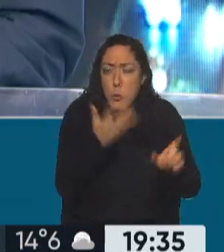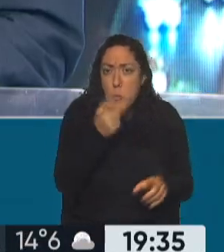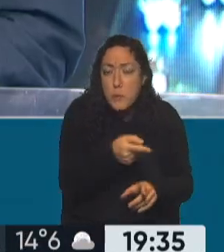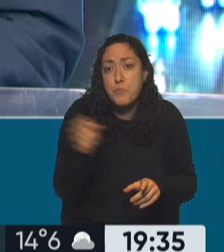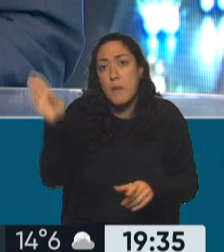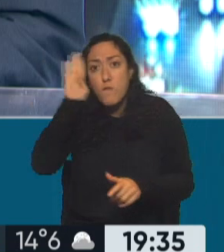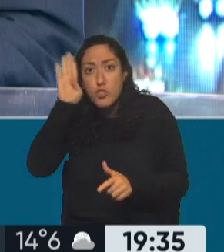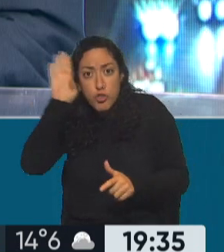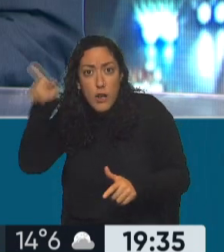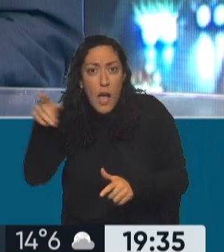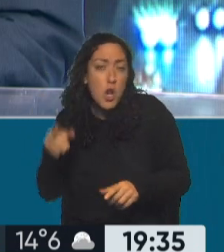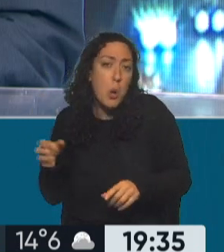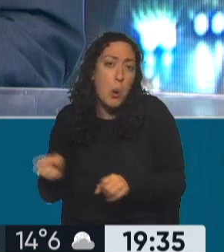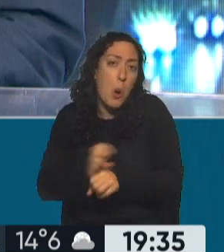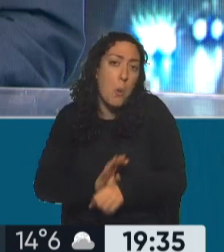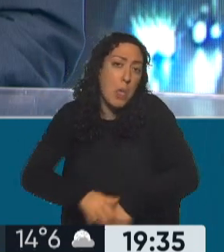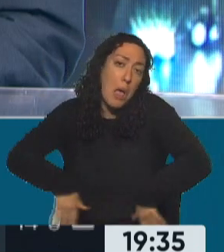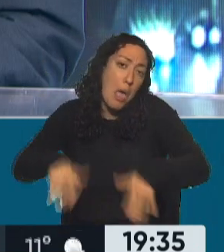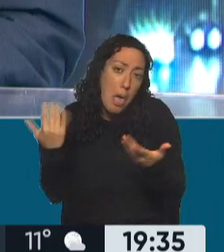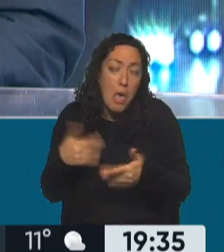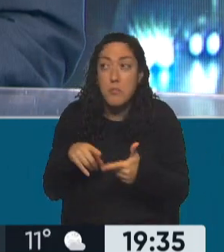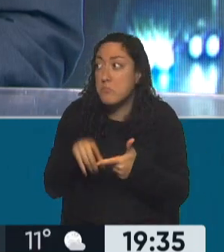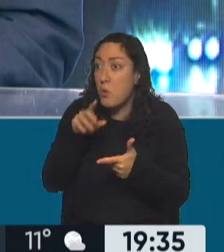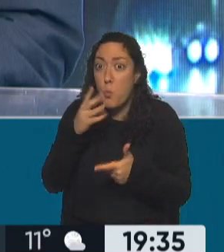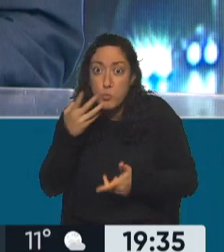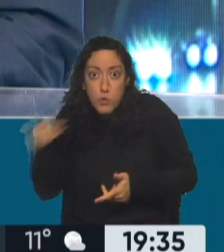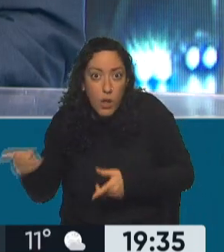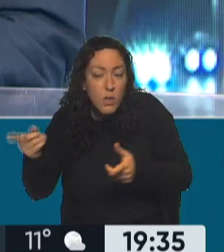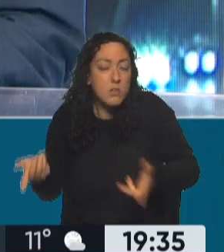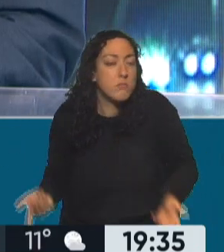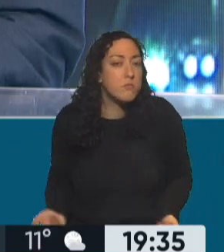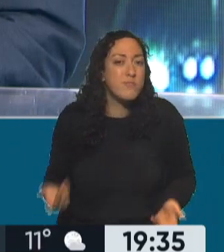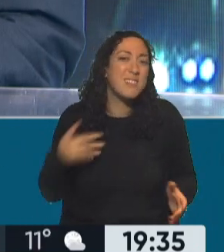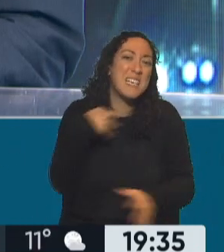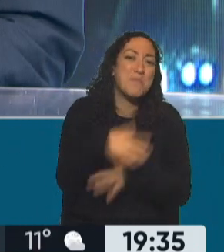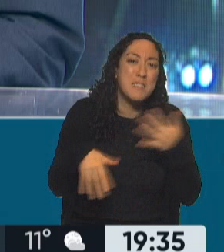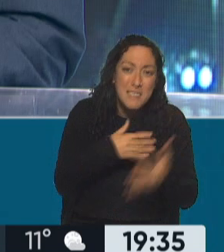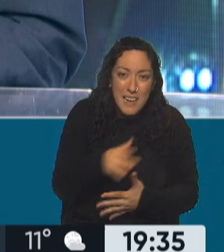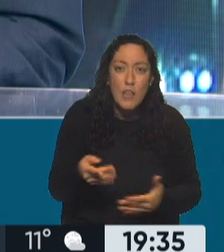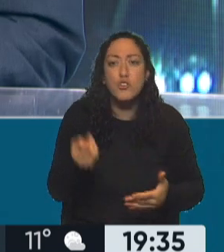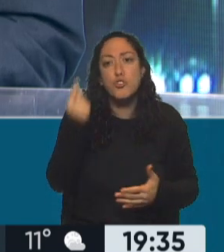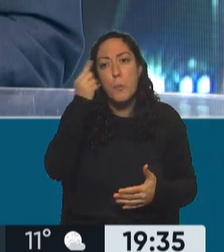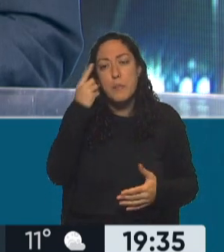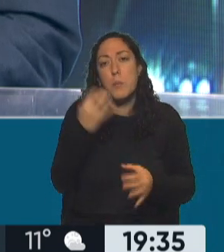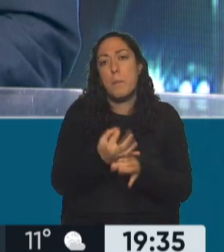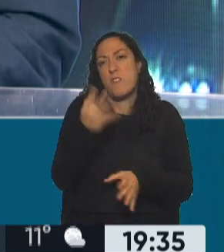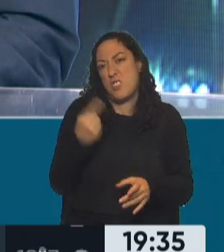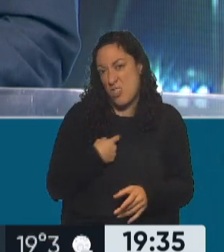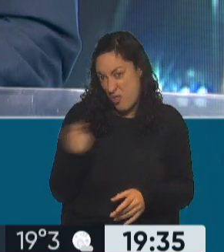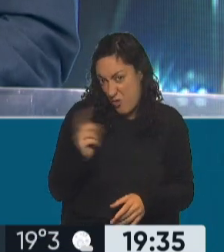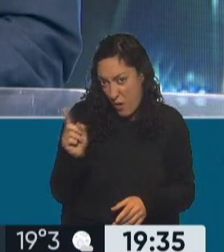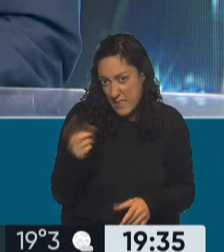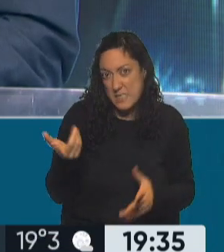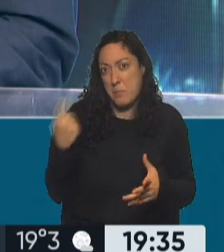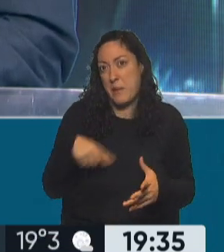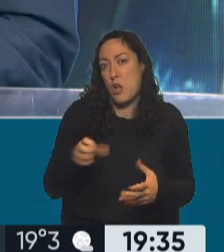Bolsonaro, olvidándose del COVID. No, yo creo que es una mezcla. O sea, claramente hay que apelar, y no soy especialista en esto, digamos, a un